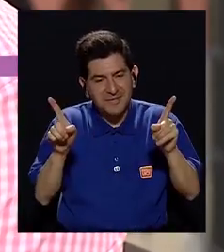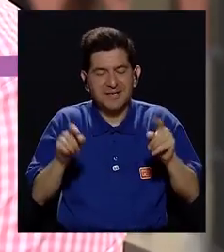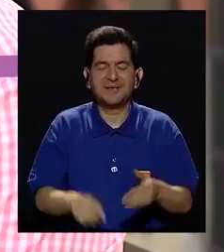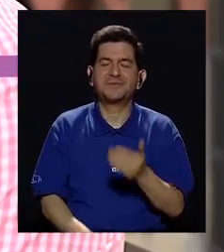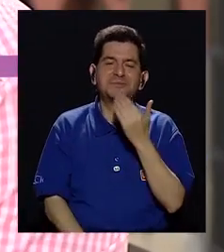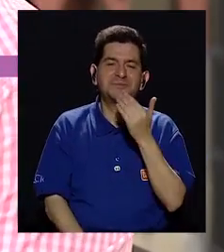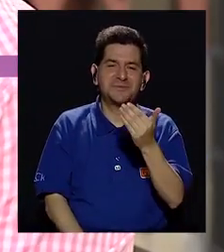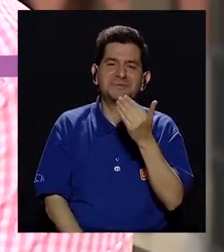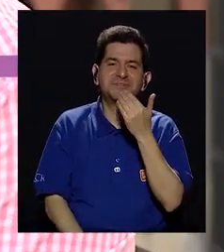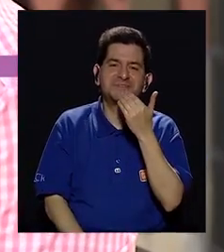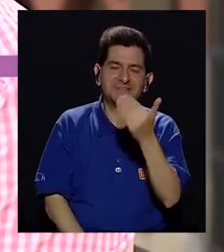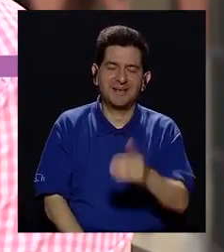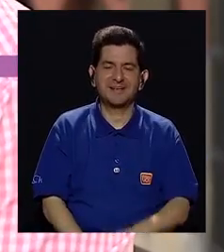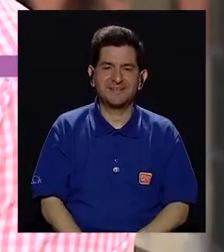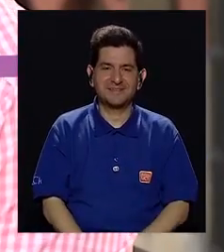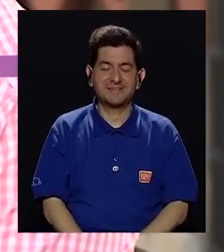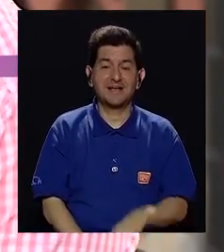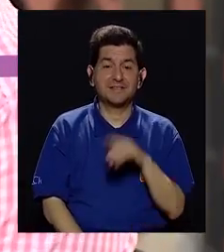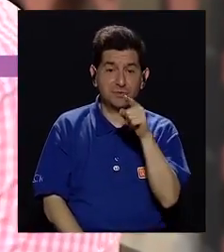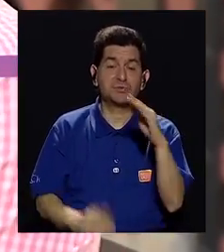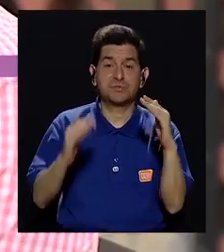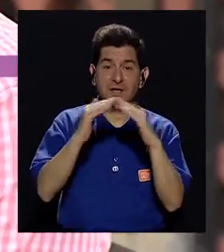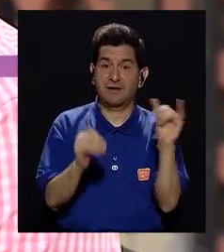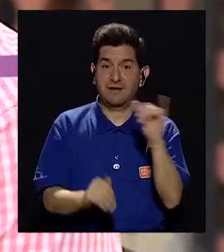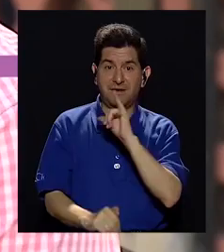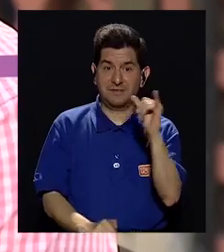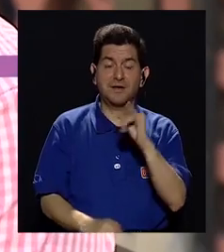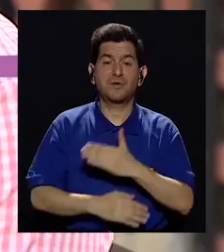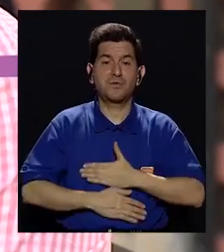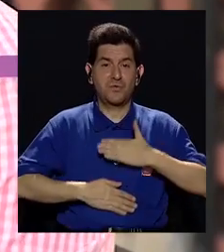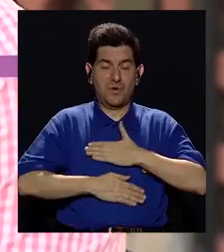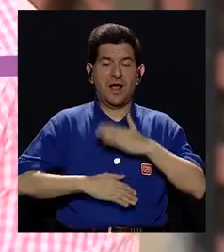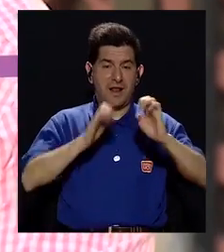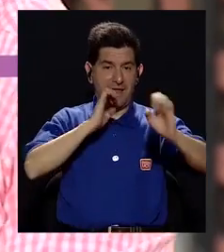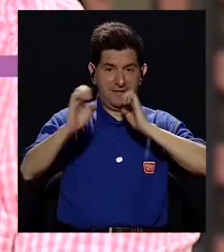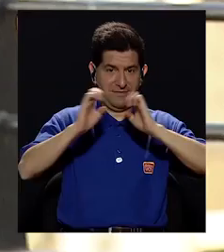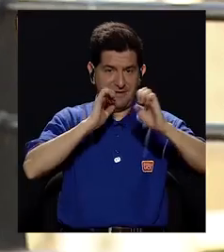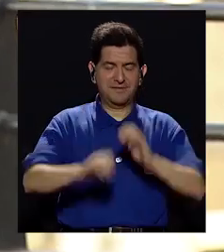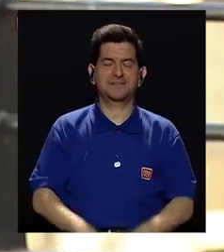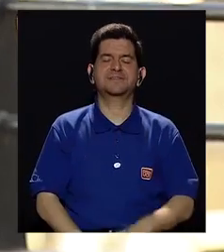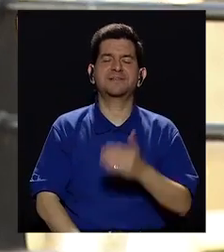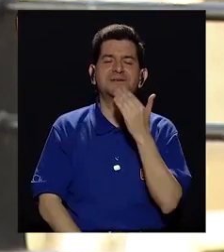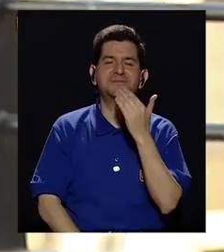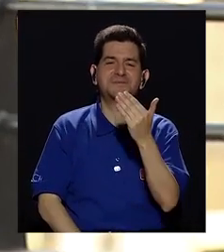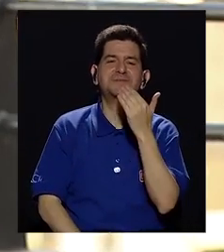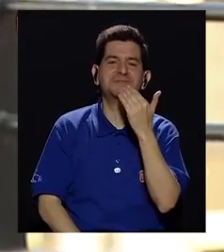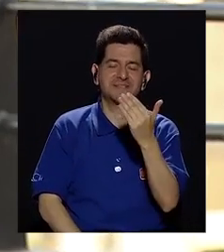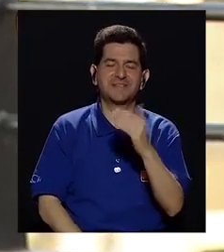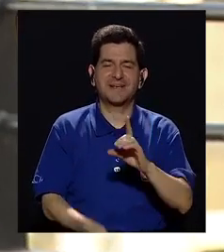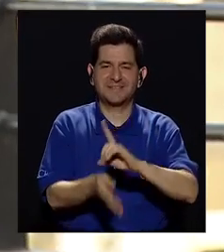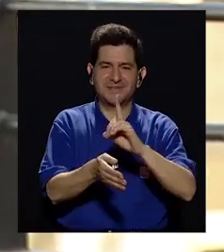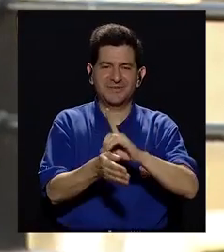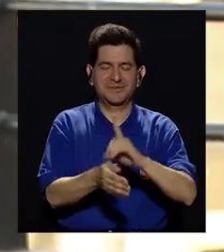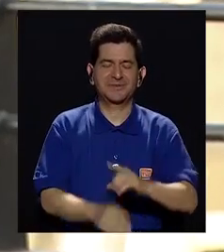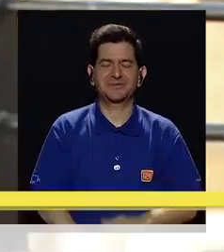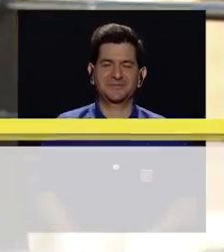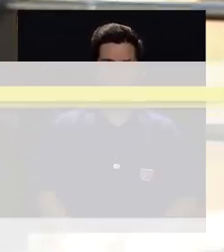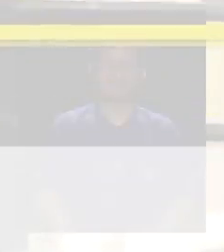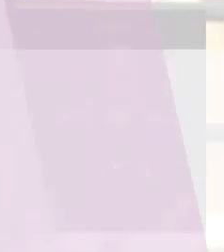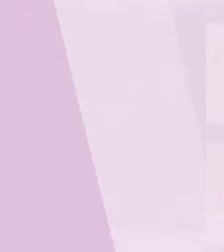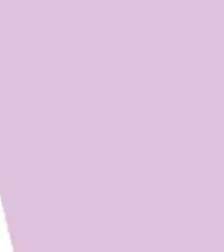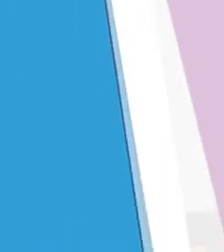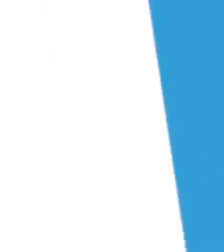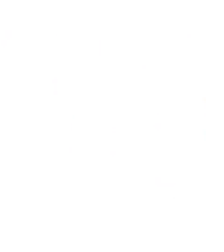pero agradecerle de verdad y esperamos que en los hogares también hayan disfrutado la entrevista. Muchísimas gracias, doctor. Por allá.